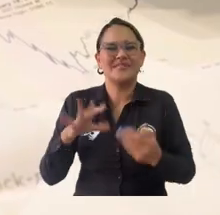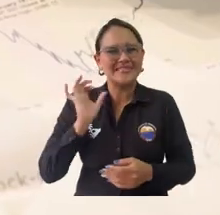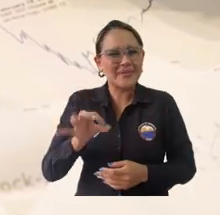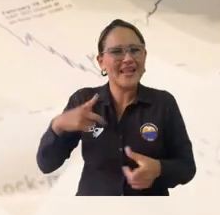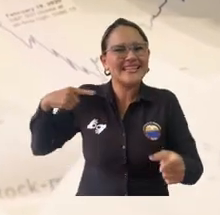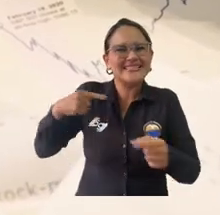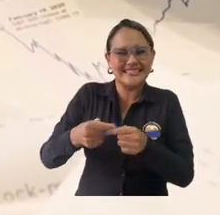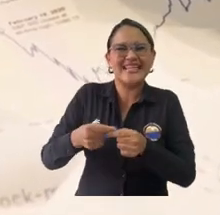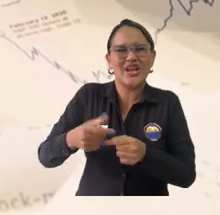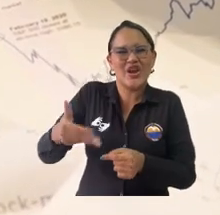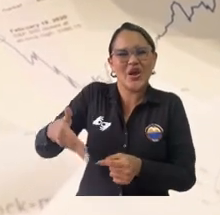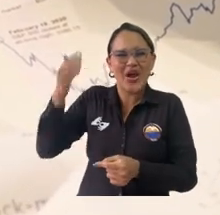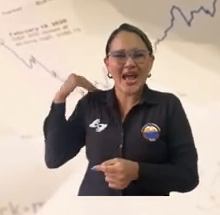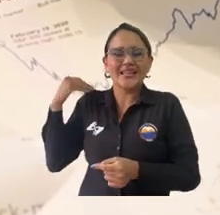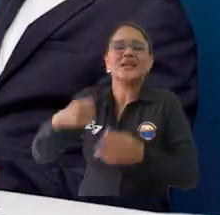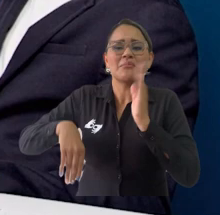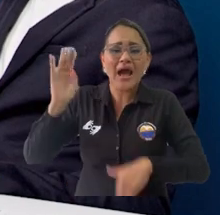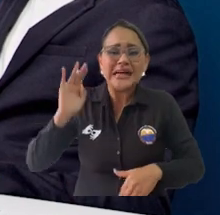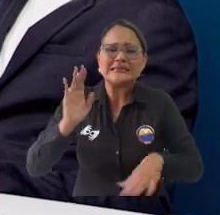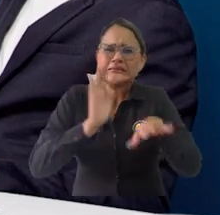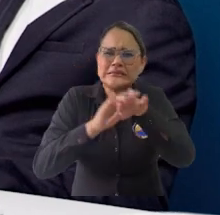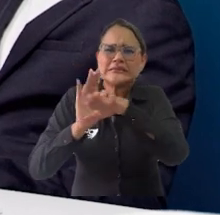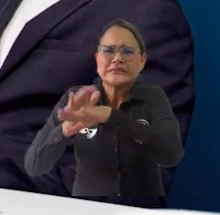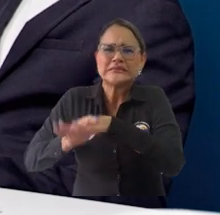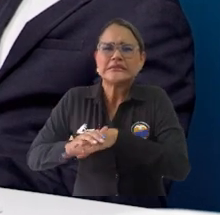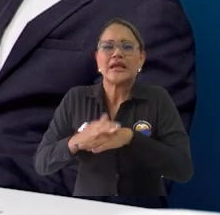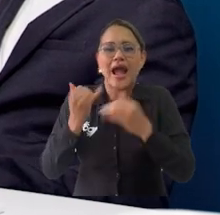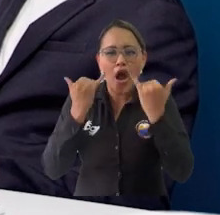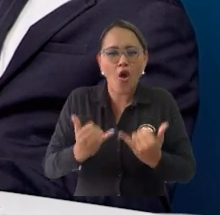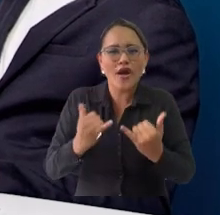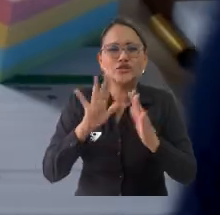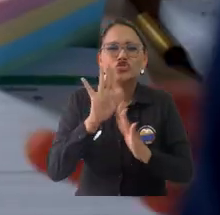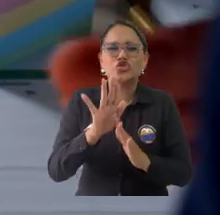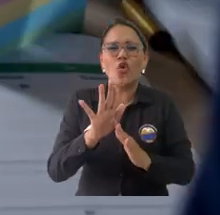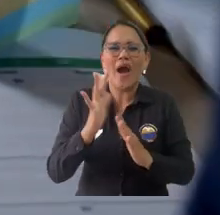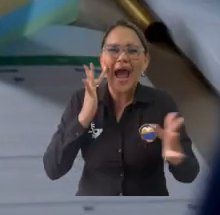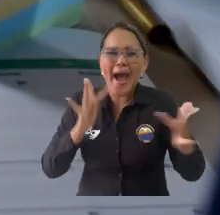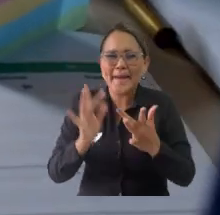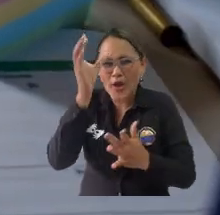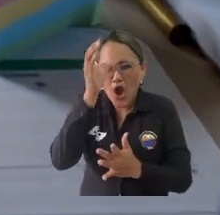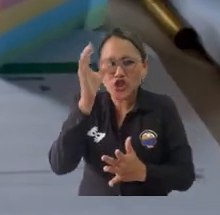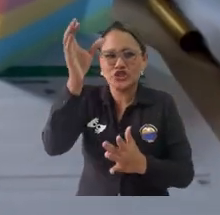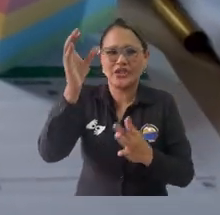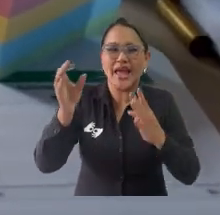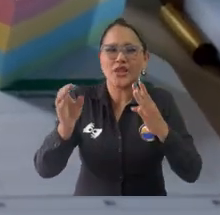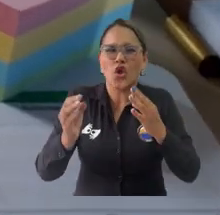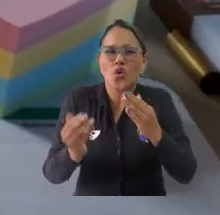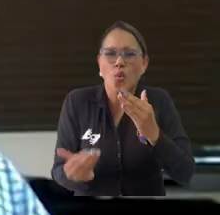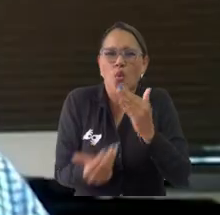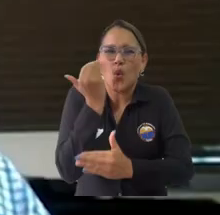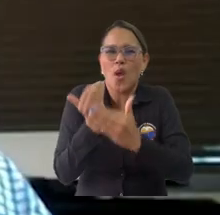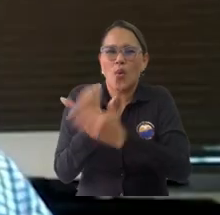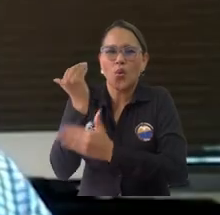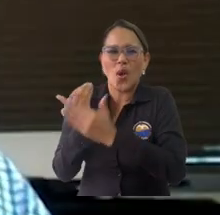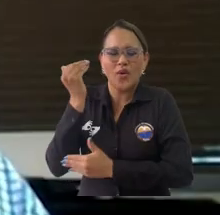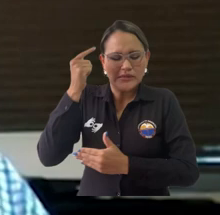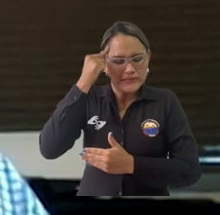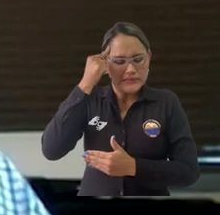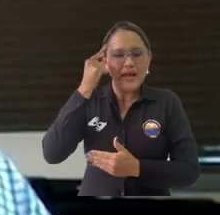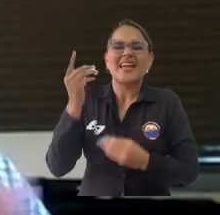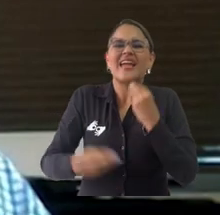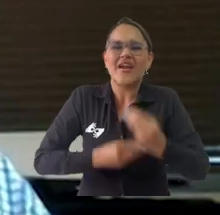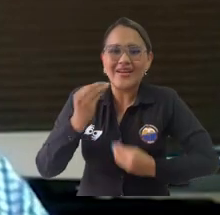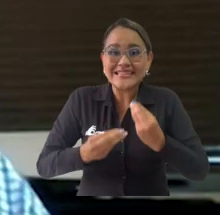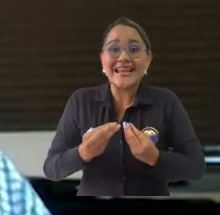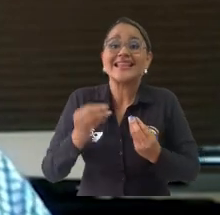pasado bajo otras características, otras condiciones. Ahorita tenemos que cambiar el concepto de innovación, tenemos que generar como